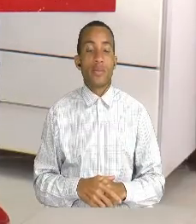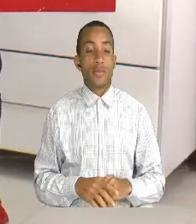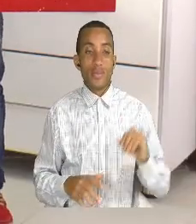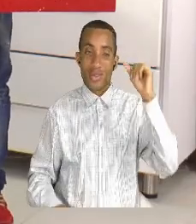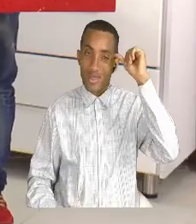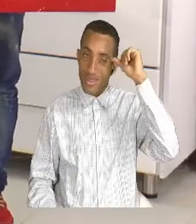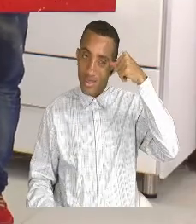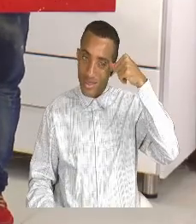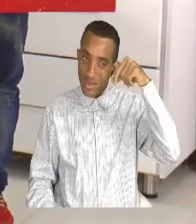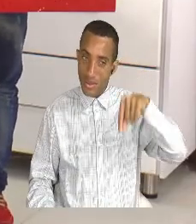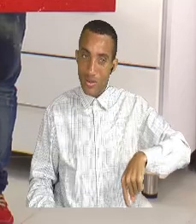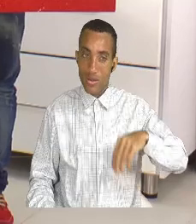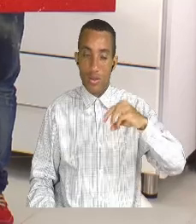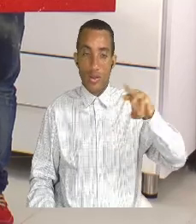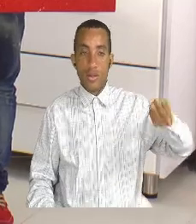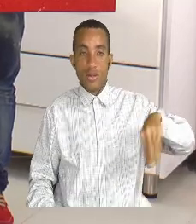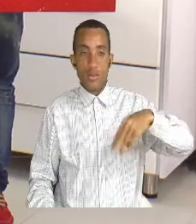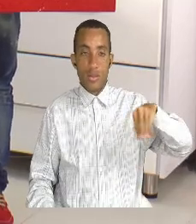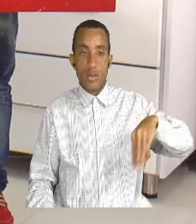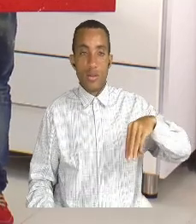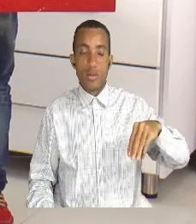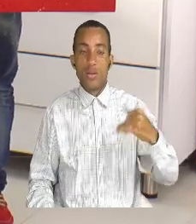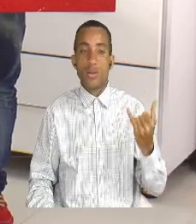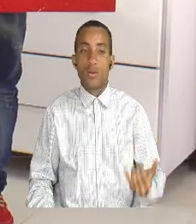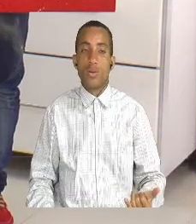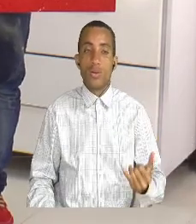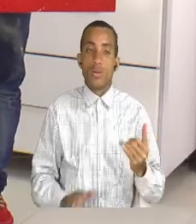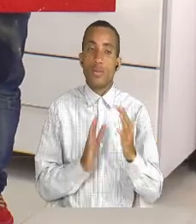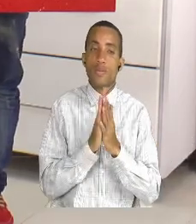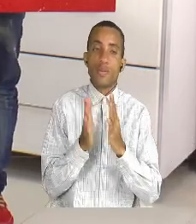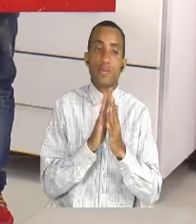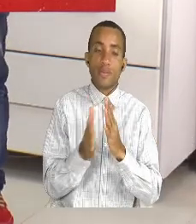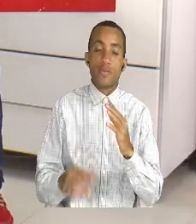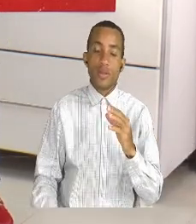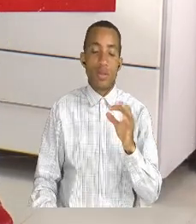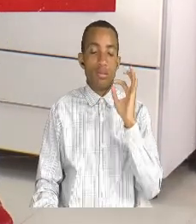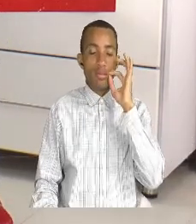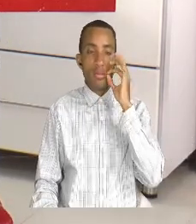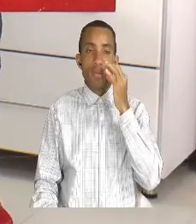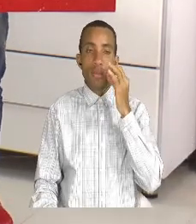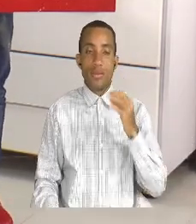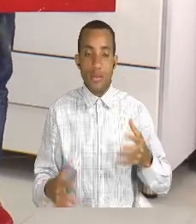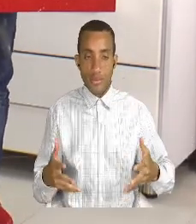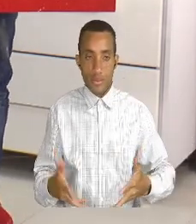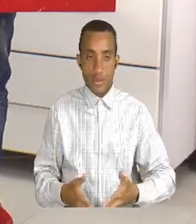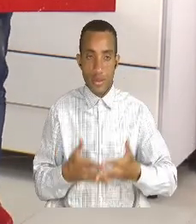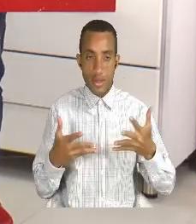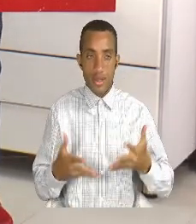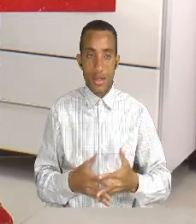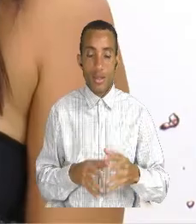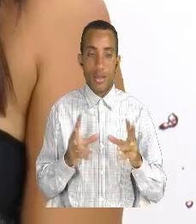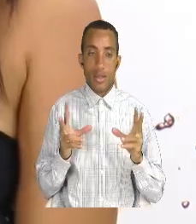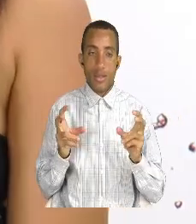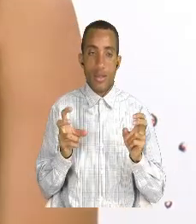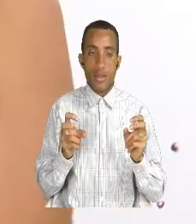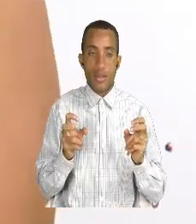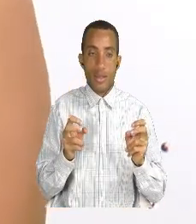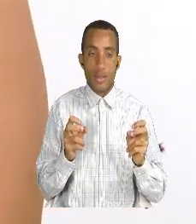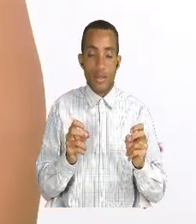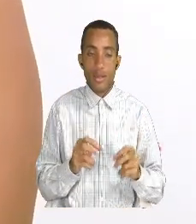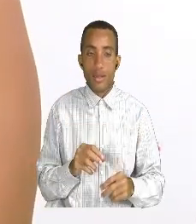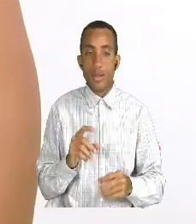hoy miércoles, queridos televidentes, estamos haciendo, preparando aquí un rico y delicioso arroz de camarones para esas personas que a